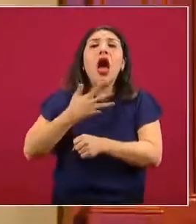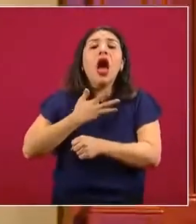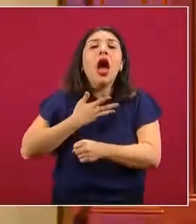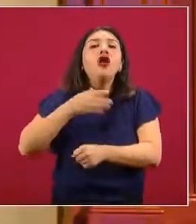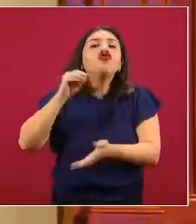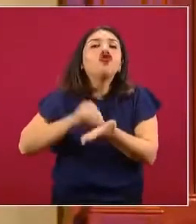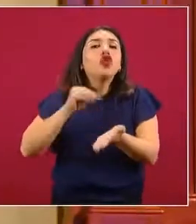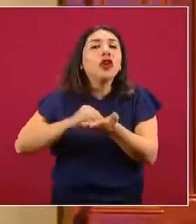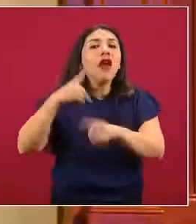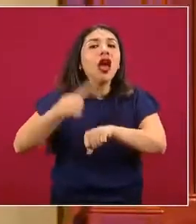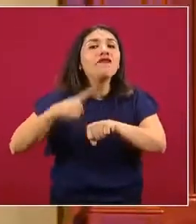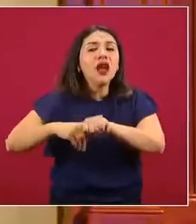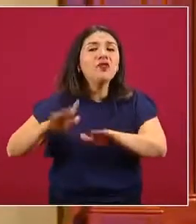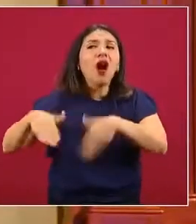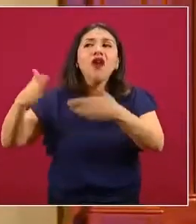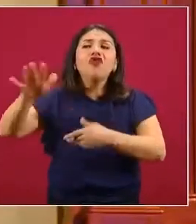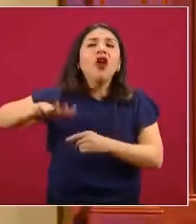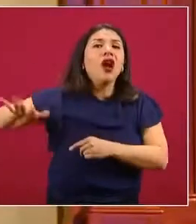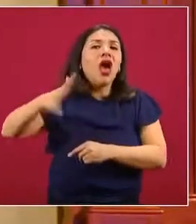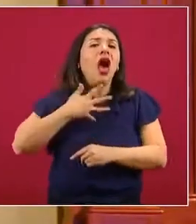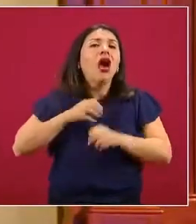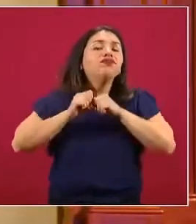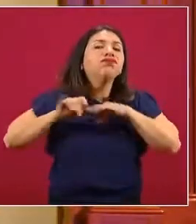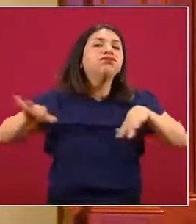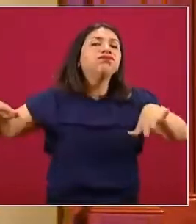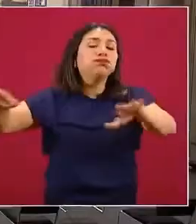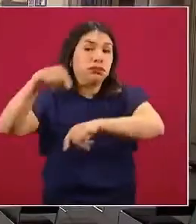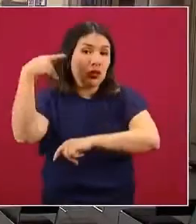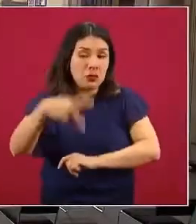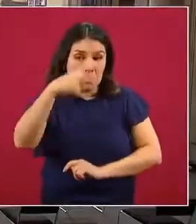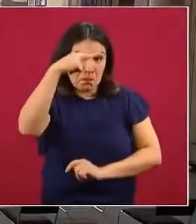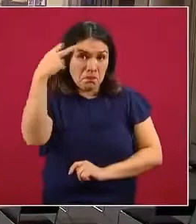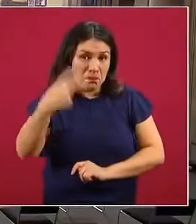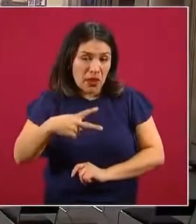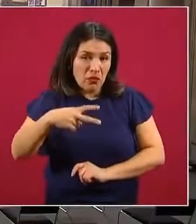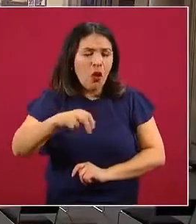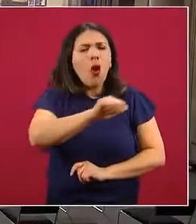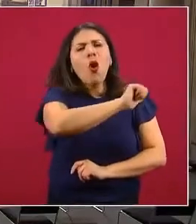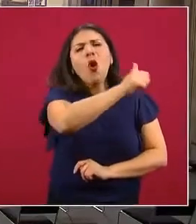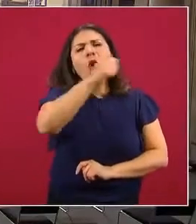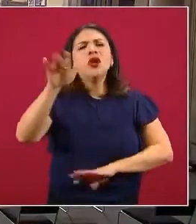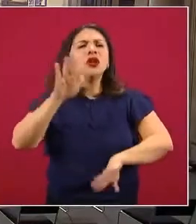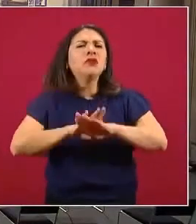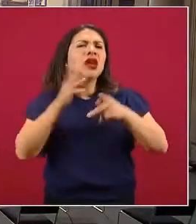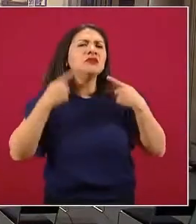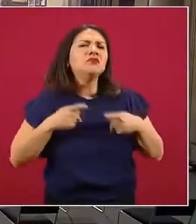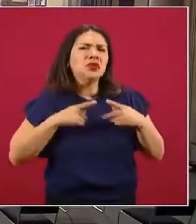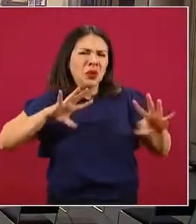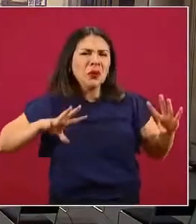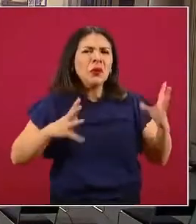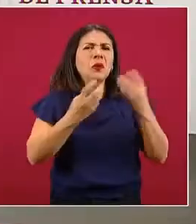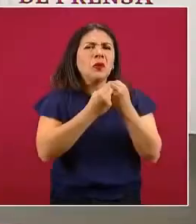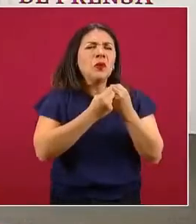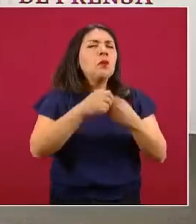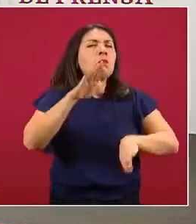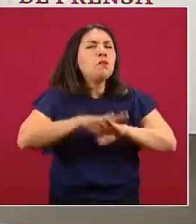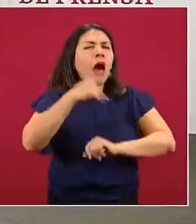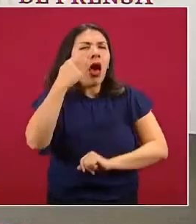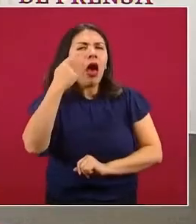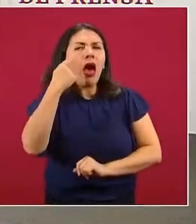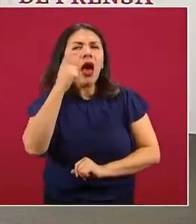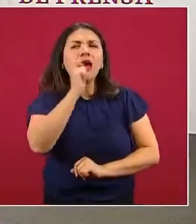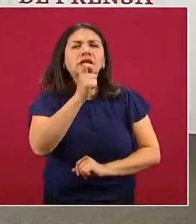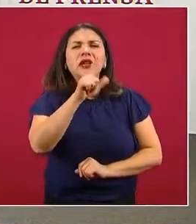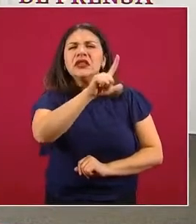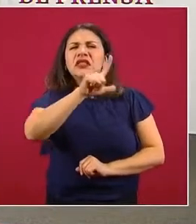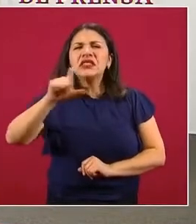la epidemia de COVID-19 en México. Todas las demás personas y sobre todo estas